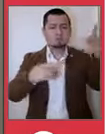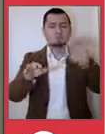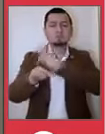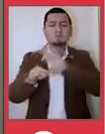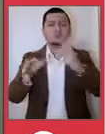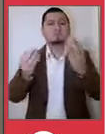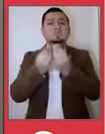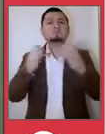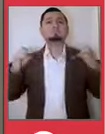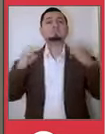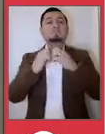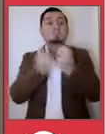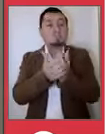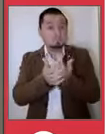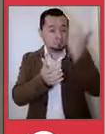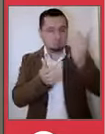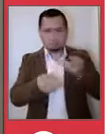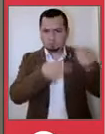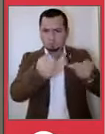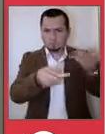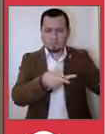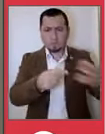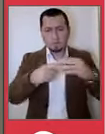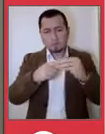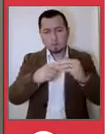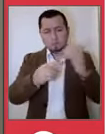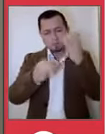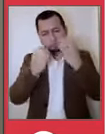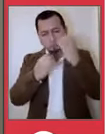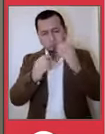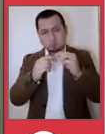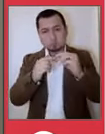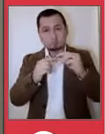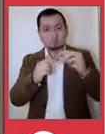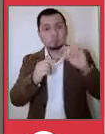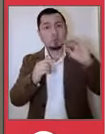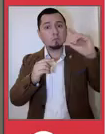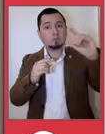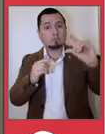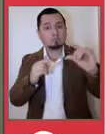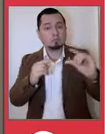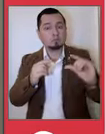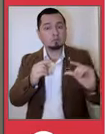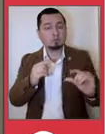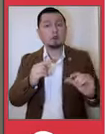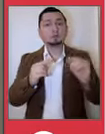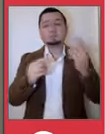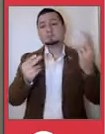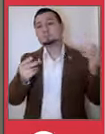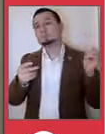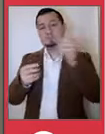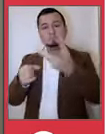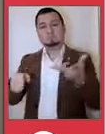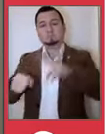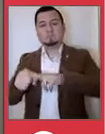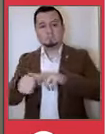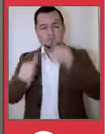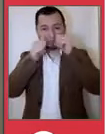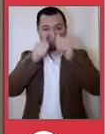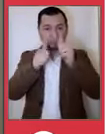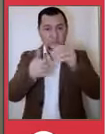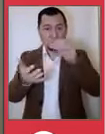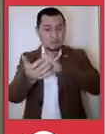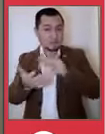tienen factores de riesgo y buscando no concentrar pacientes en el área metropolitana hemos incrementado la capacidad de respuesta de atención en hospitales